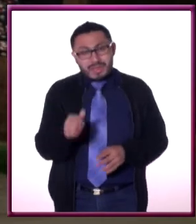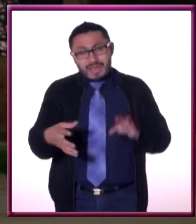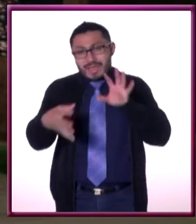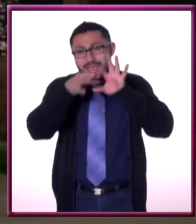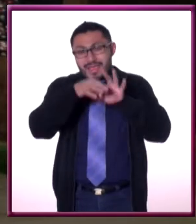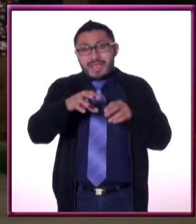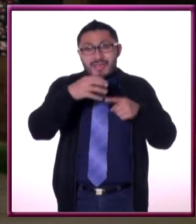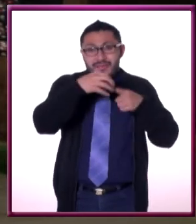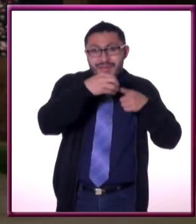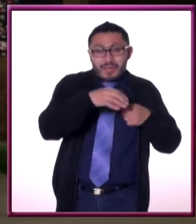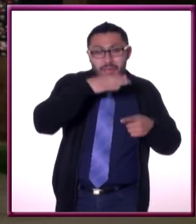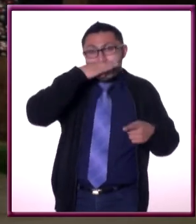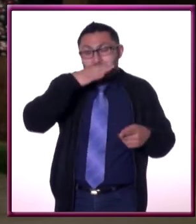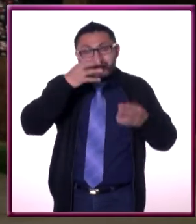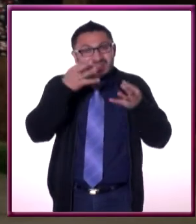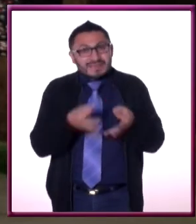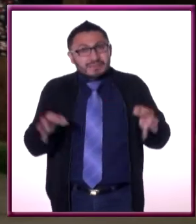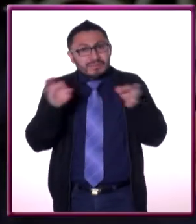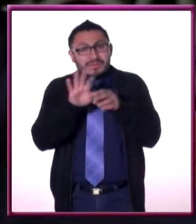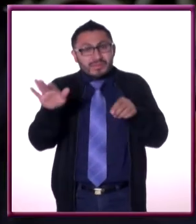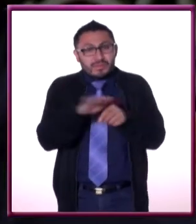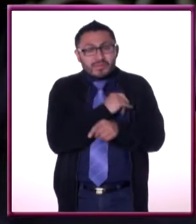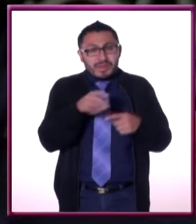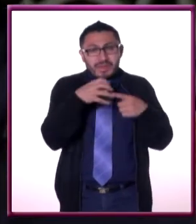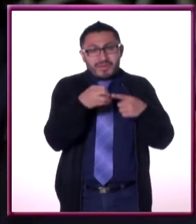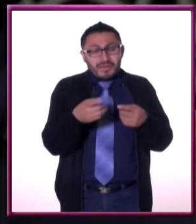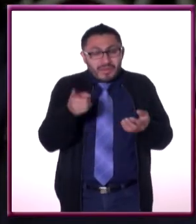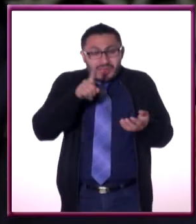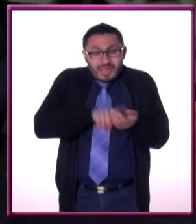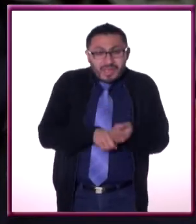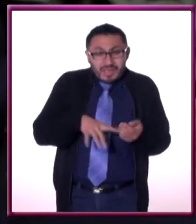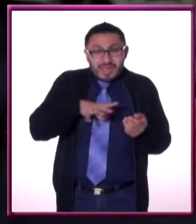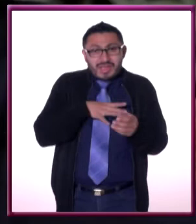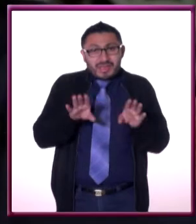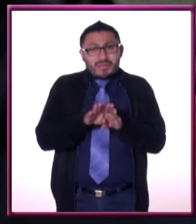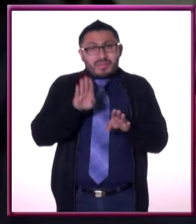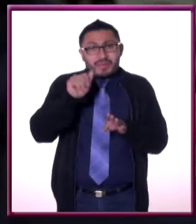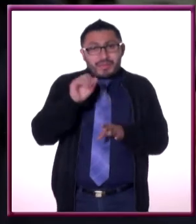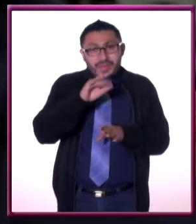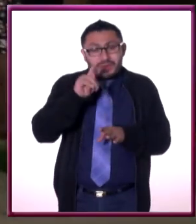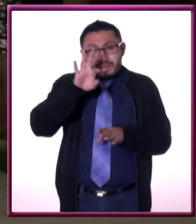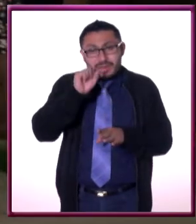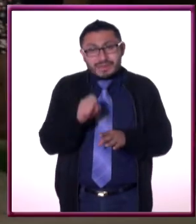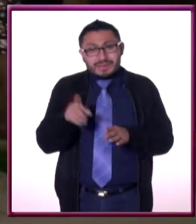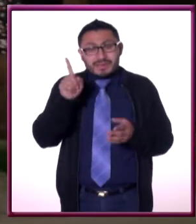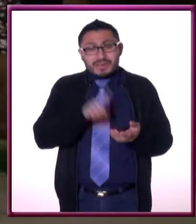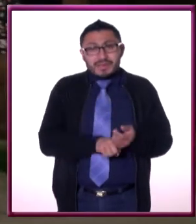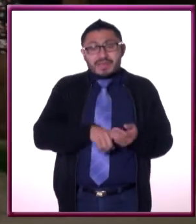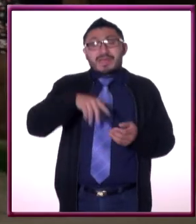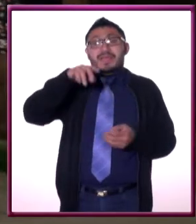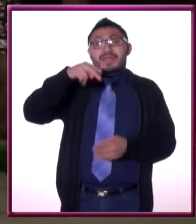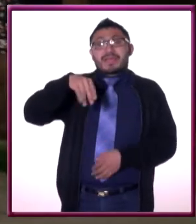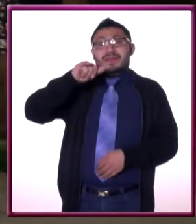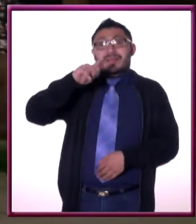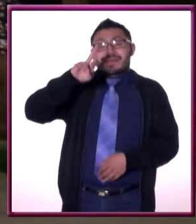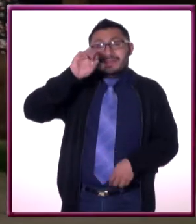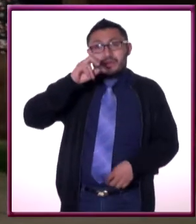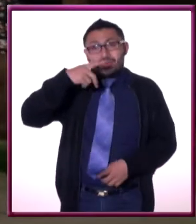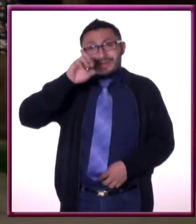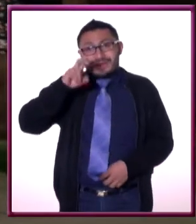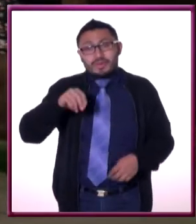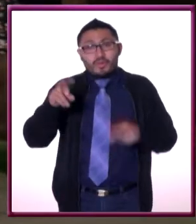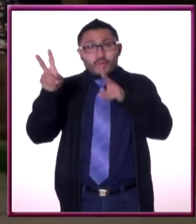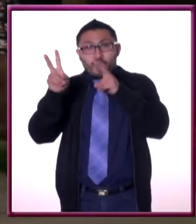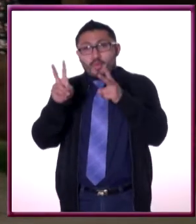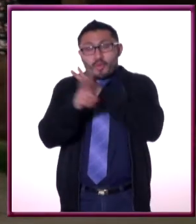es importantísima porque los frijoles tienen en las raíces asociadas unas bacterias que son fijadoras de nitrógeno. Entonces toman el nitrógeno del aire y